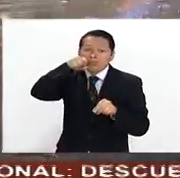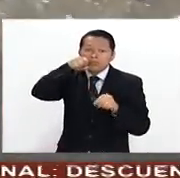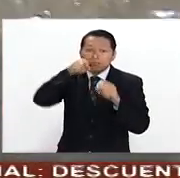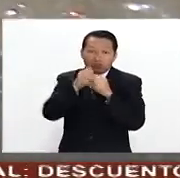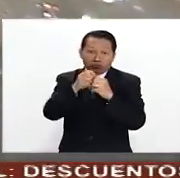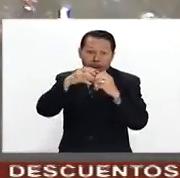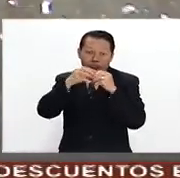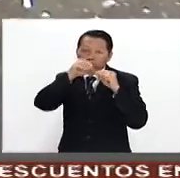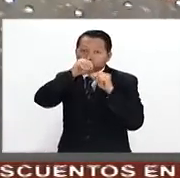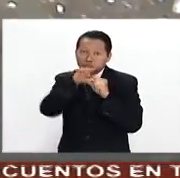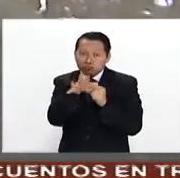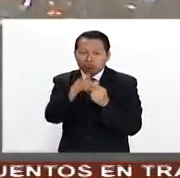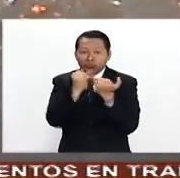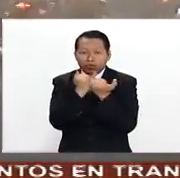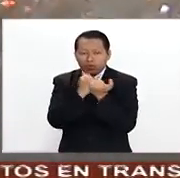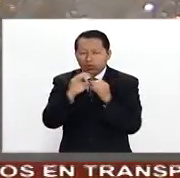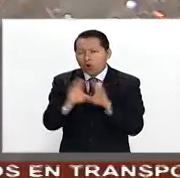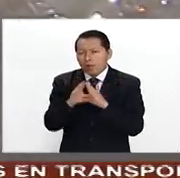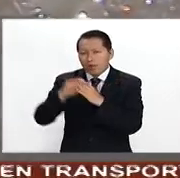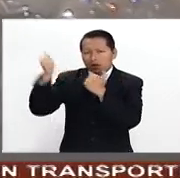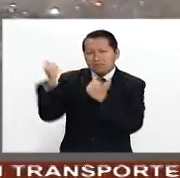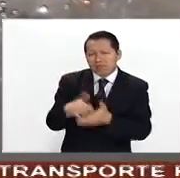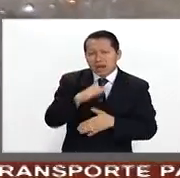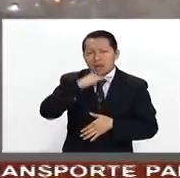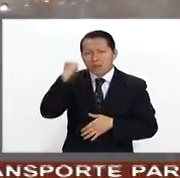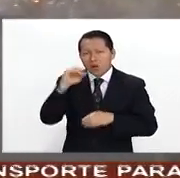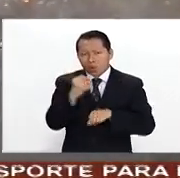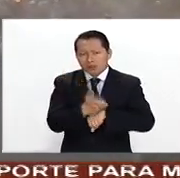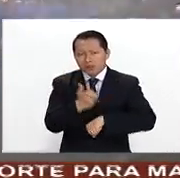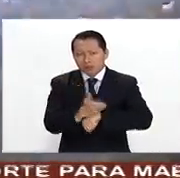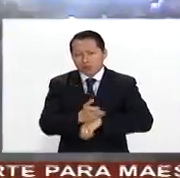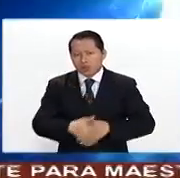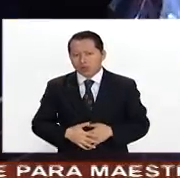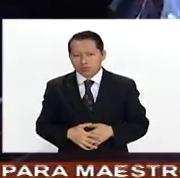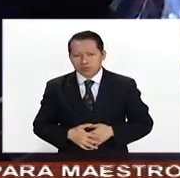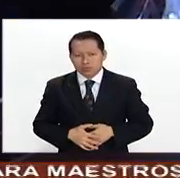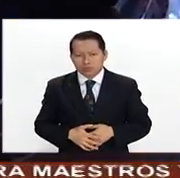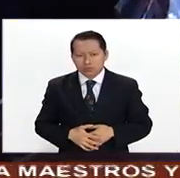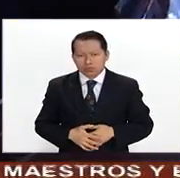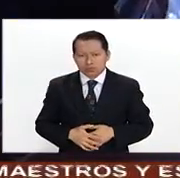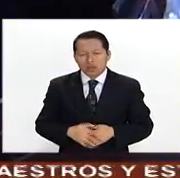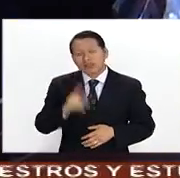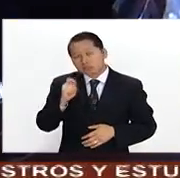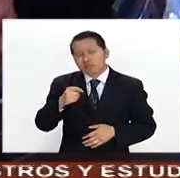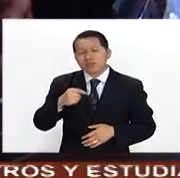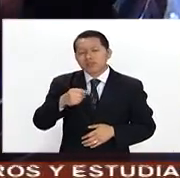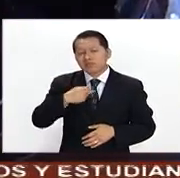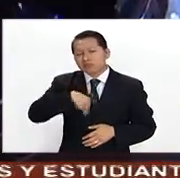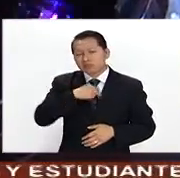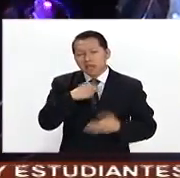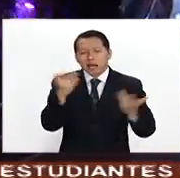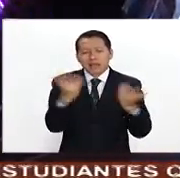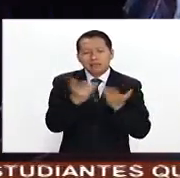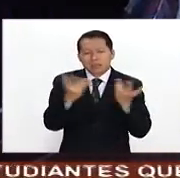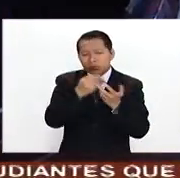vidrio, importado generalmente de Alemania o Estados Unidos. Pues uno trata de hacerles entender a toda la gente que